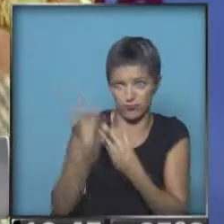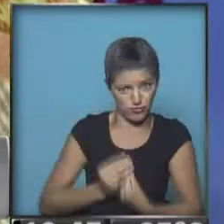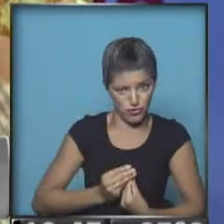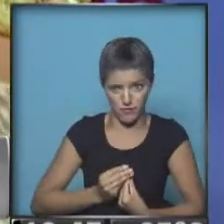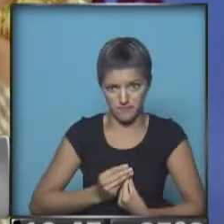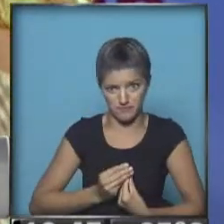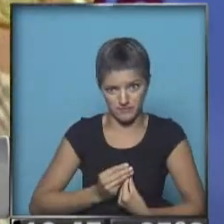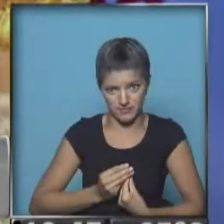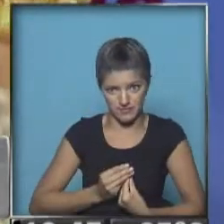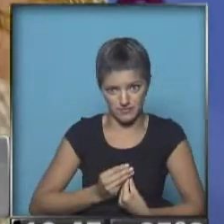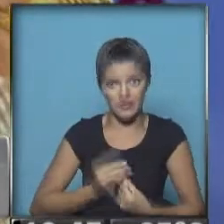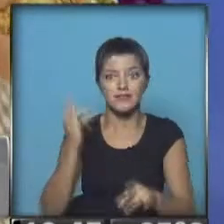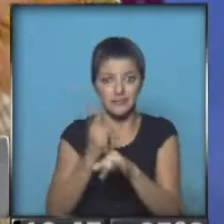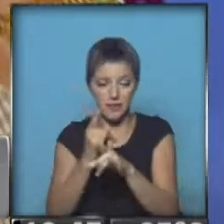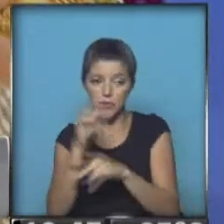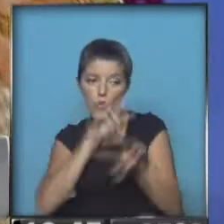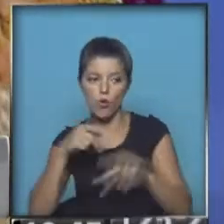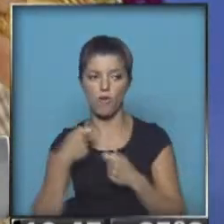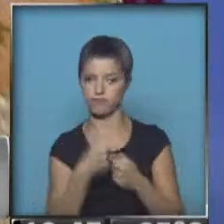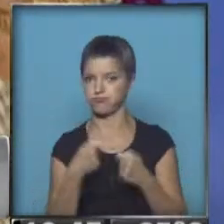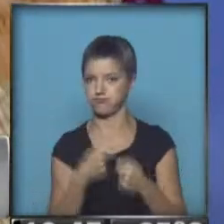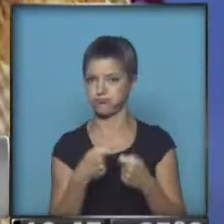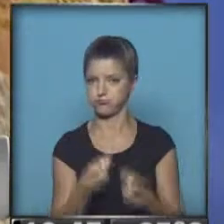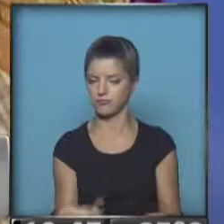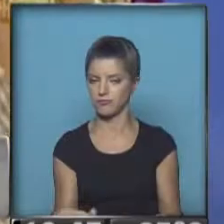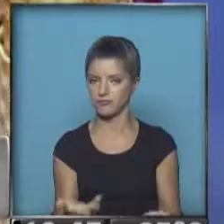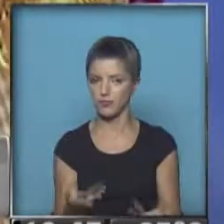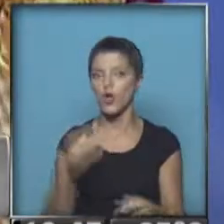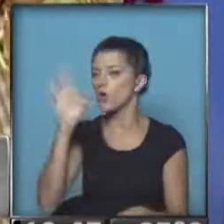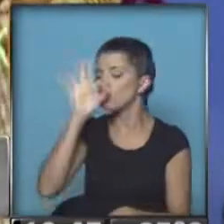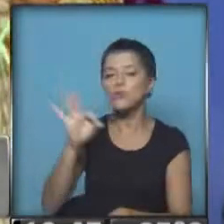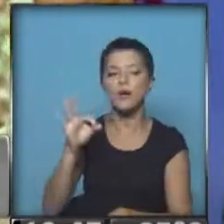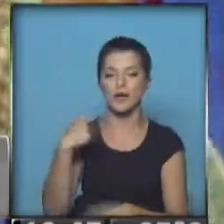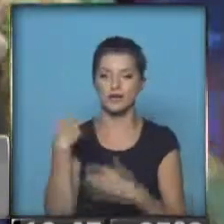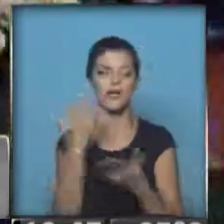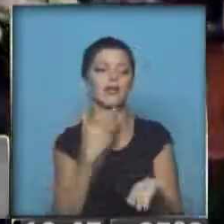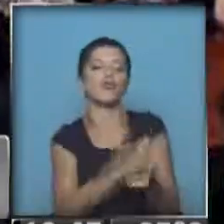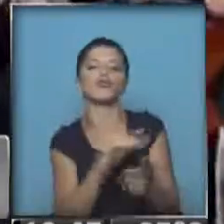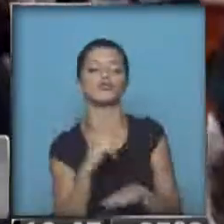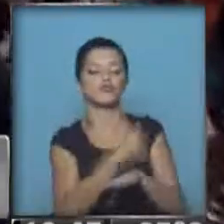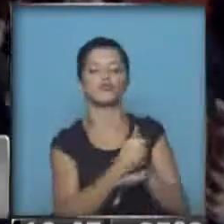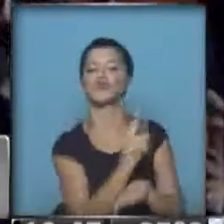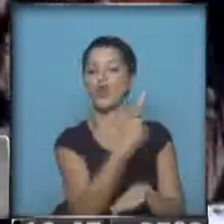la pata arriba de la cabeza de los argentinos. Nunca nos soltó de la mano.